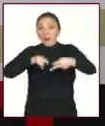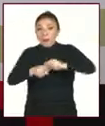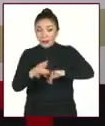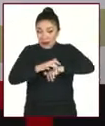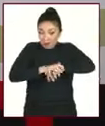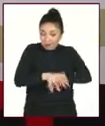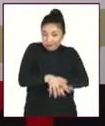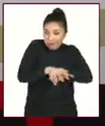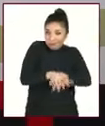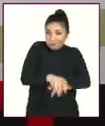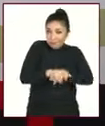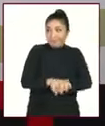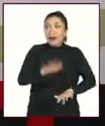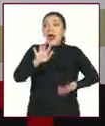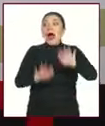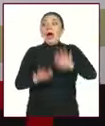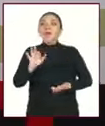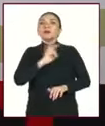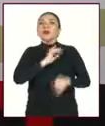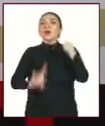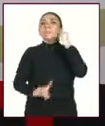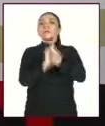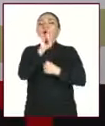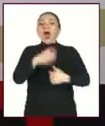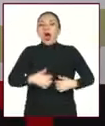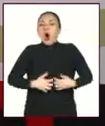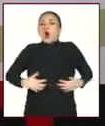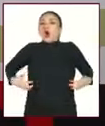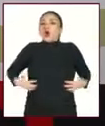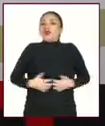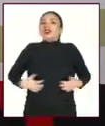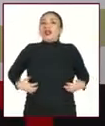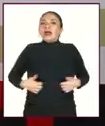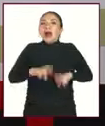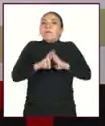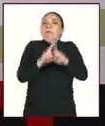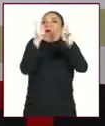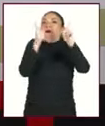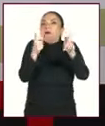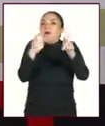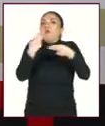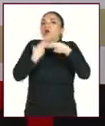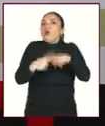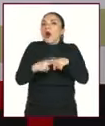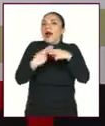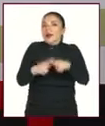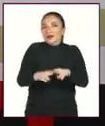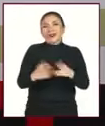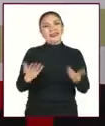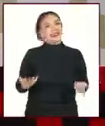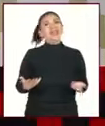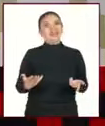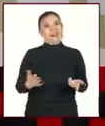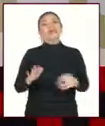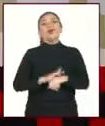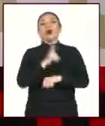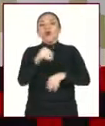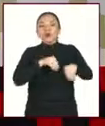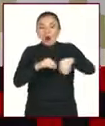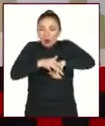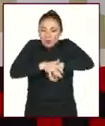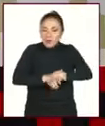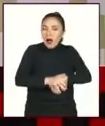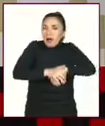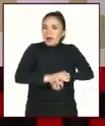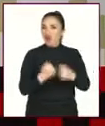compresiones, a veces fracturamos las costillas. Sí, claro, no es Entonces, un movimiento normal lo que Así estamos es. realizando.